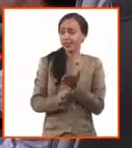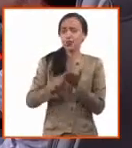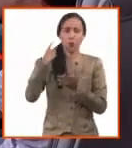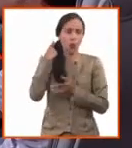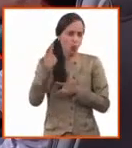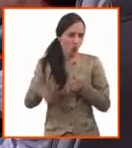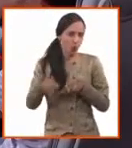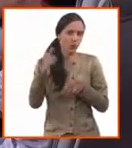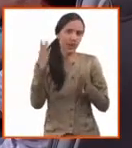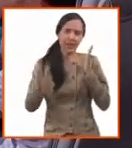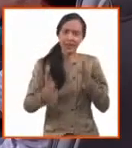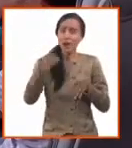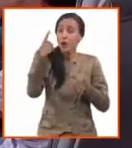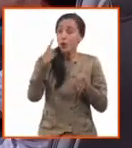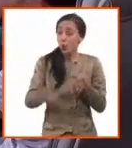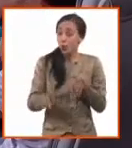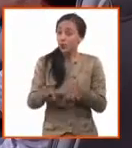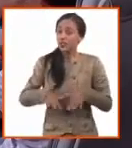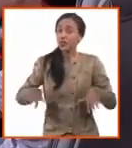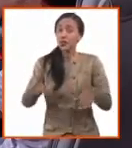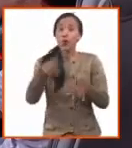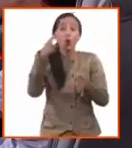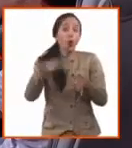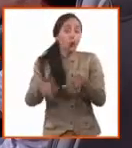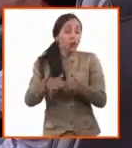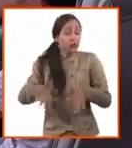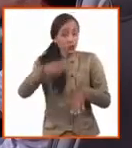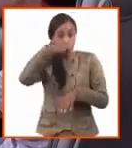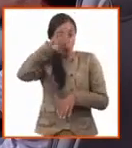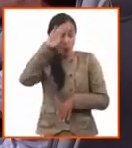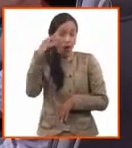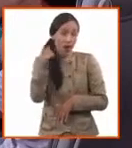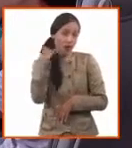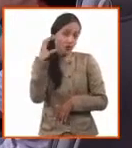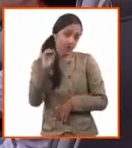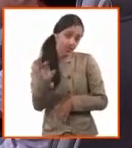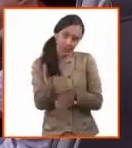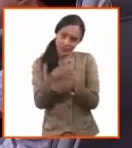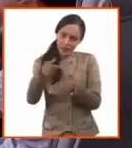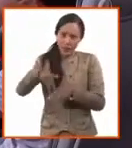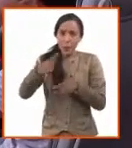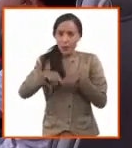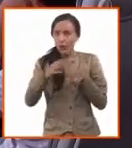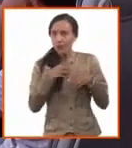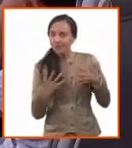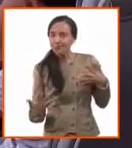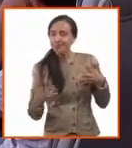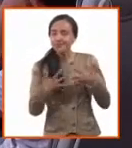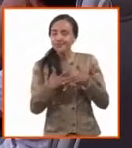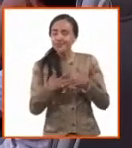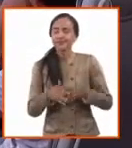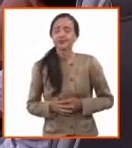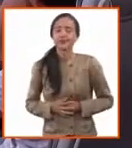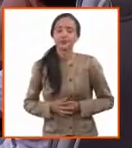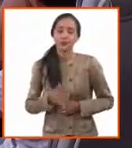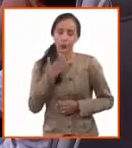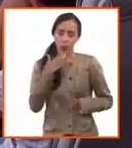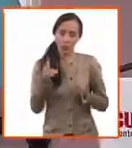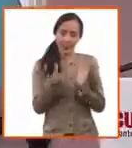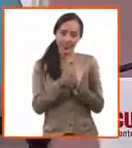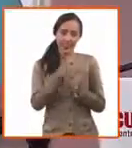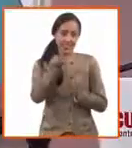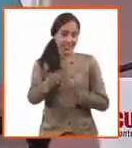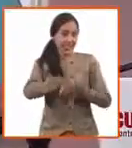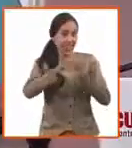escenario y en otra cuba que era la de los años 60 bueno bueno hasta de rne diana los emilio a todos los